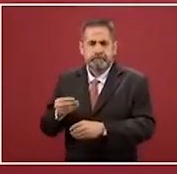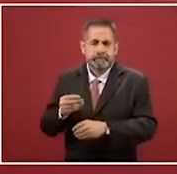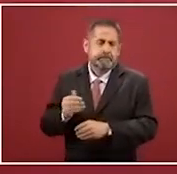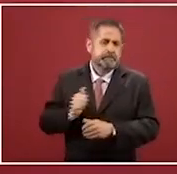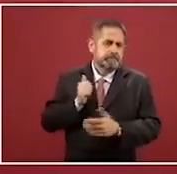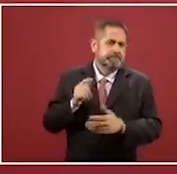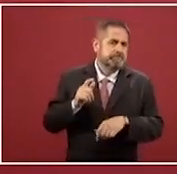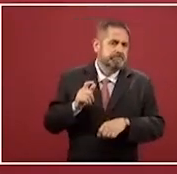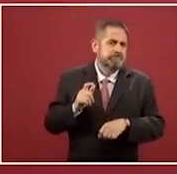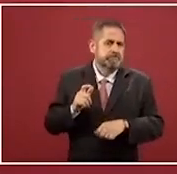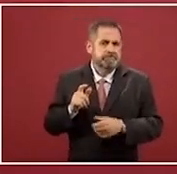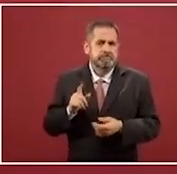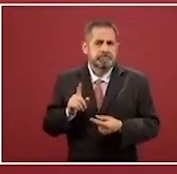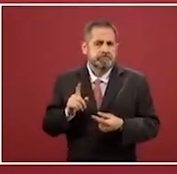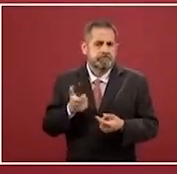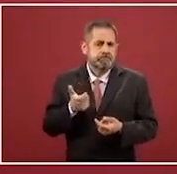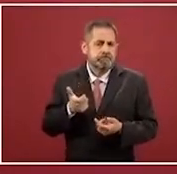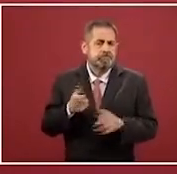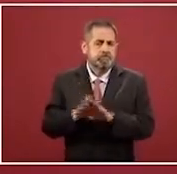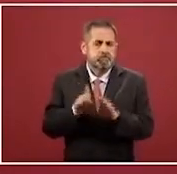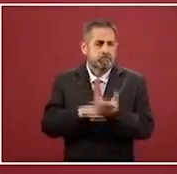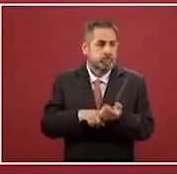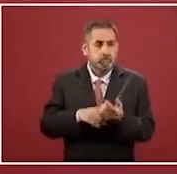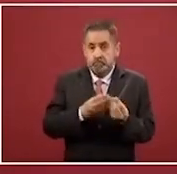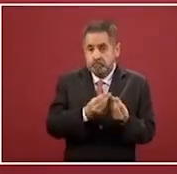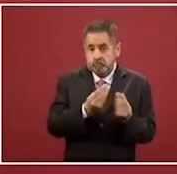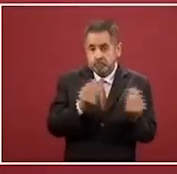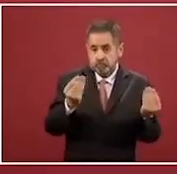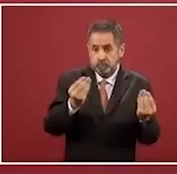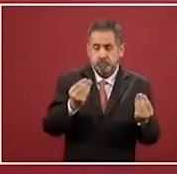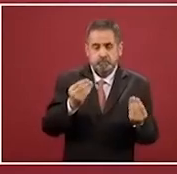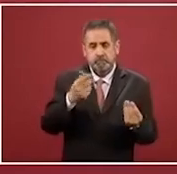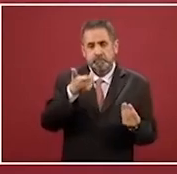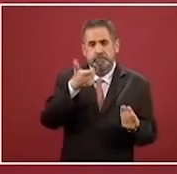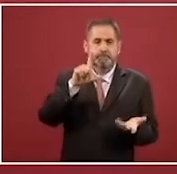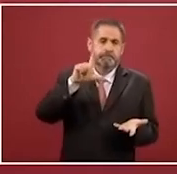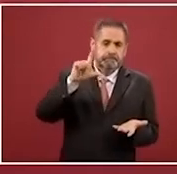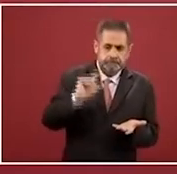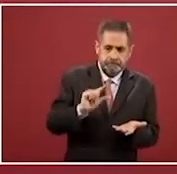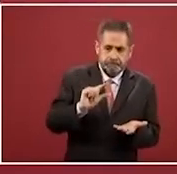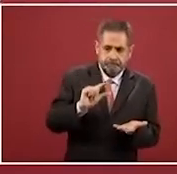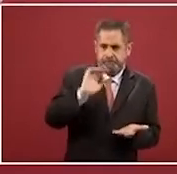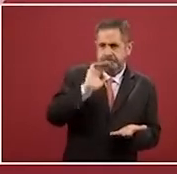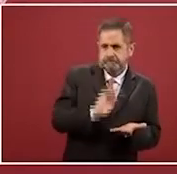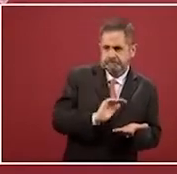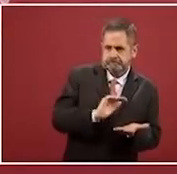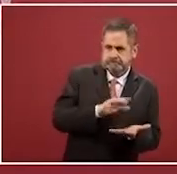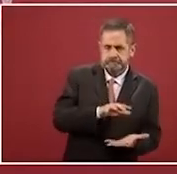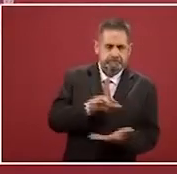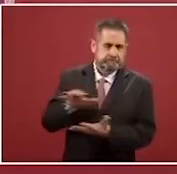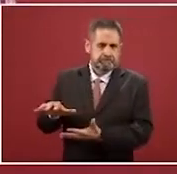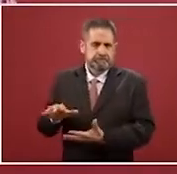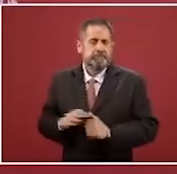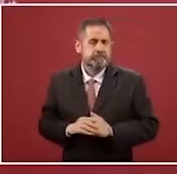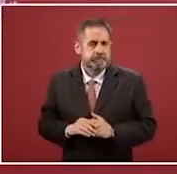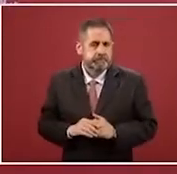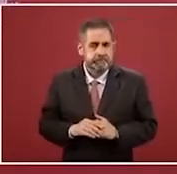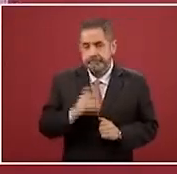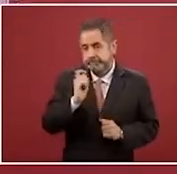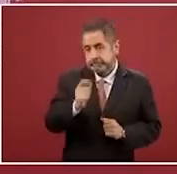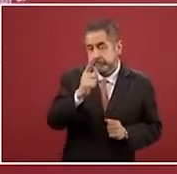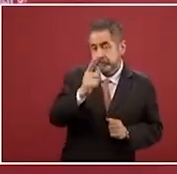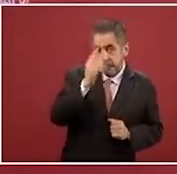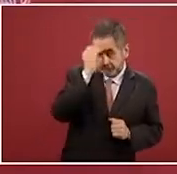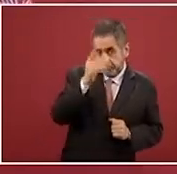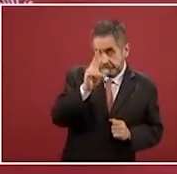ventajas por el monto de la compra y reducir los costos, ¿no? No olvidando de